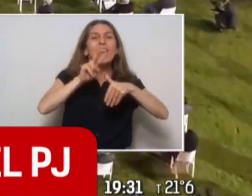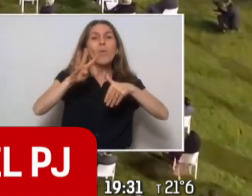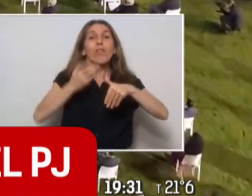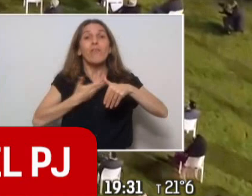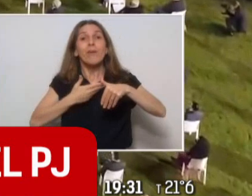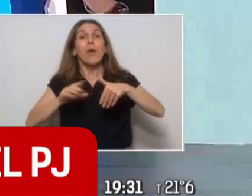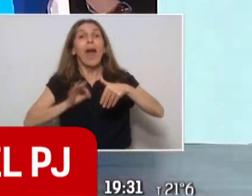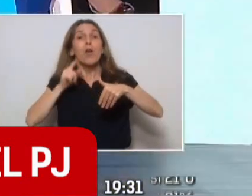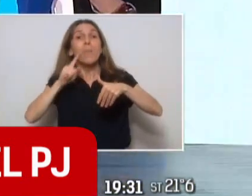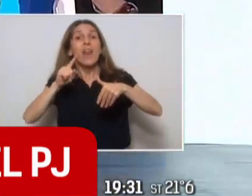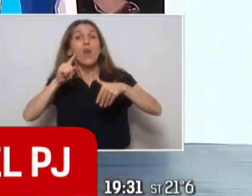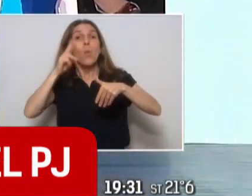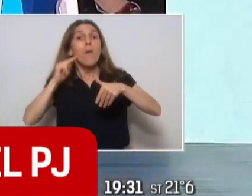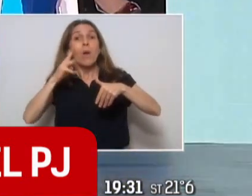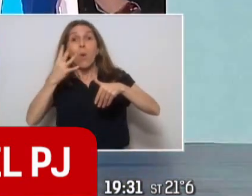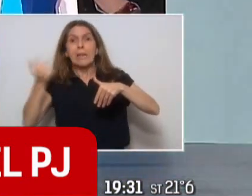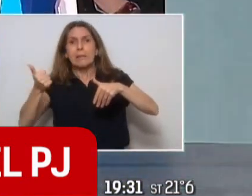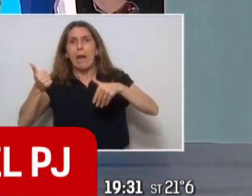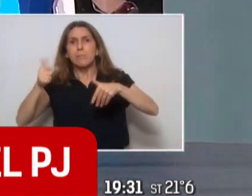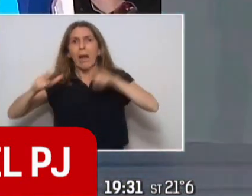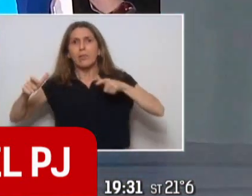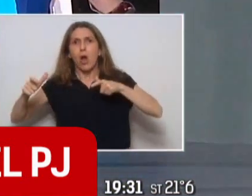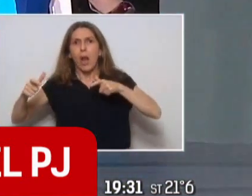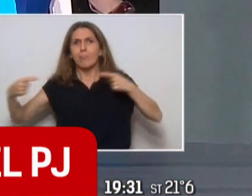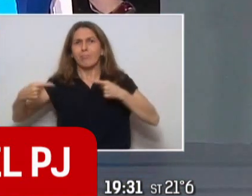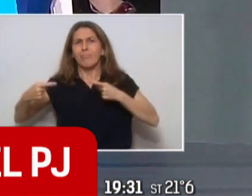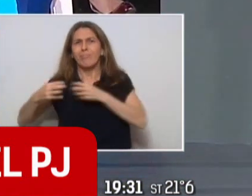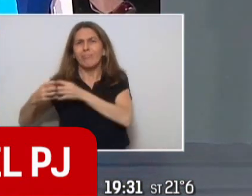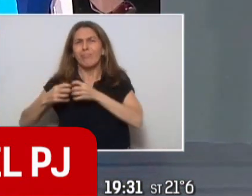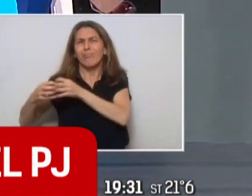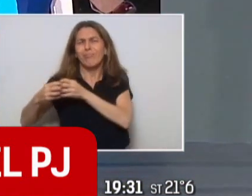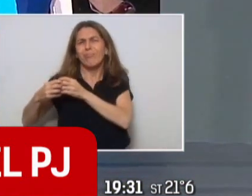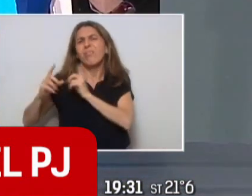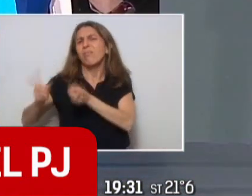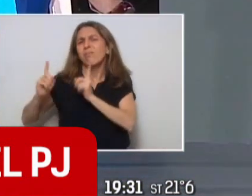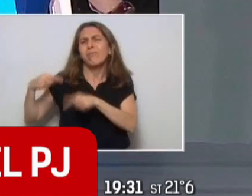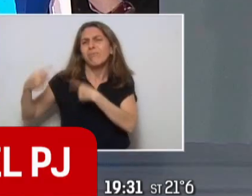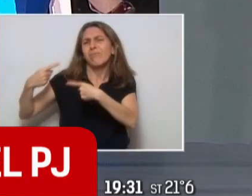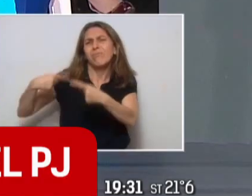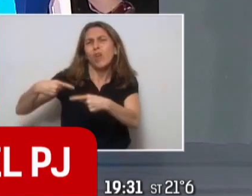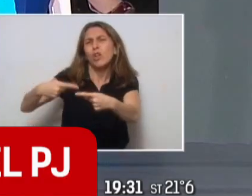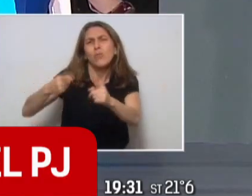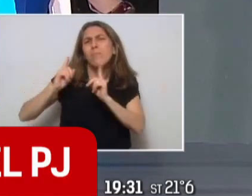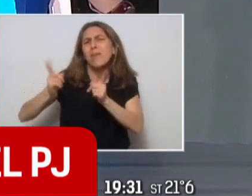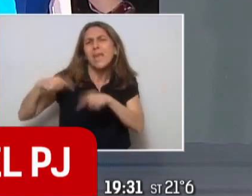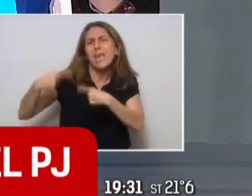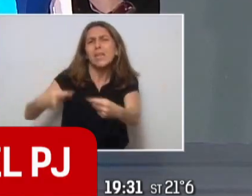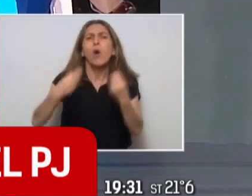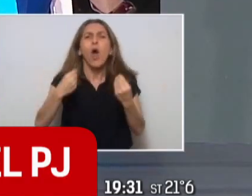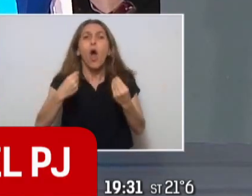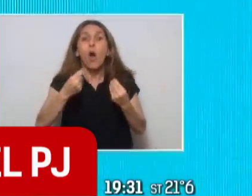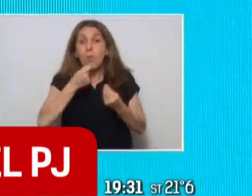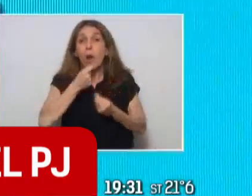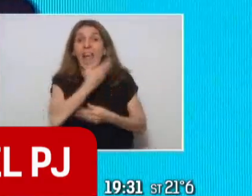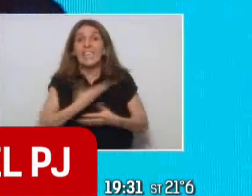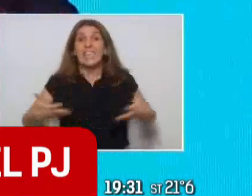año 46, era una discusión que duró mucho tiempo y que persiste. La discusión es cómo nosotros distribuimos los